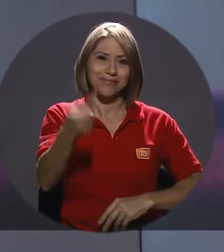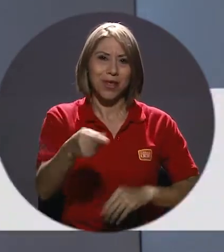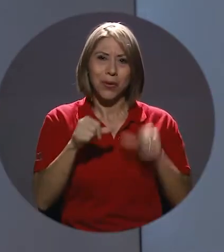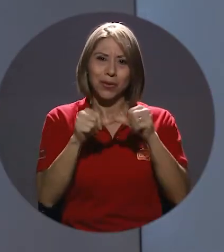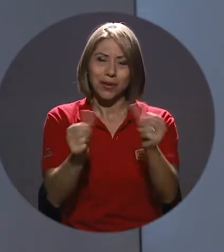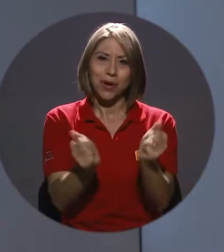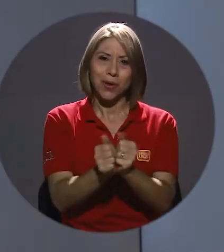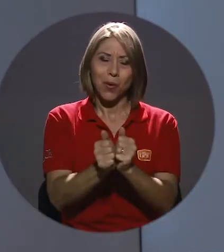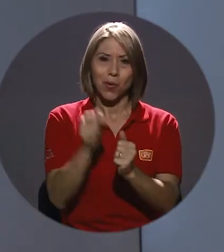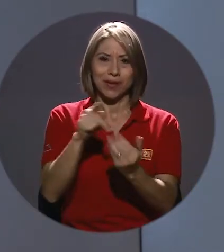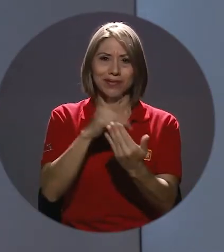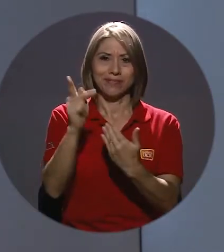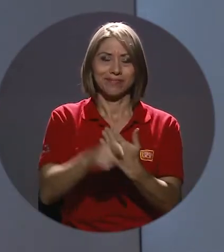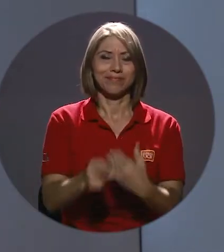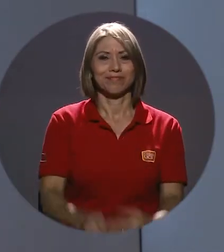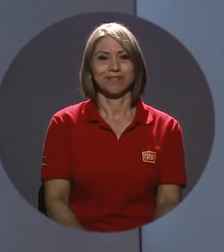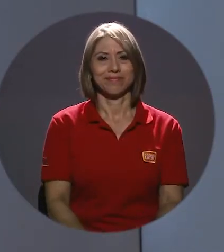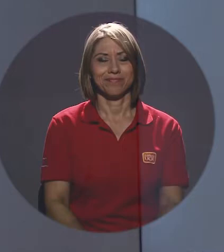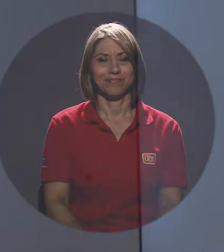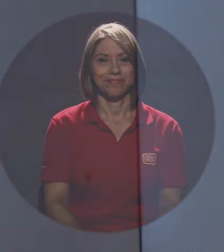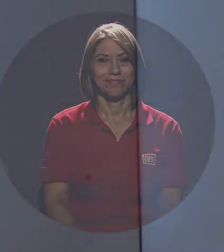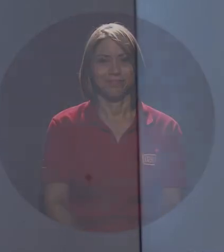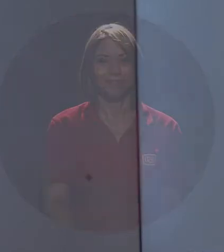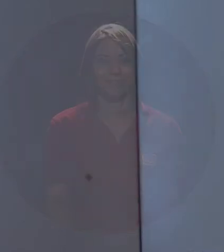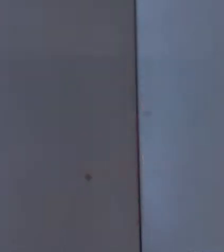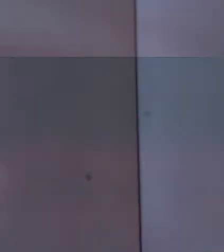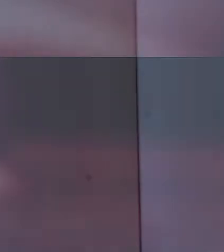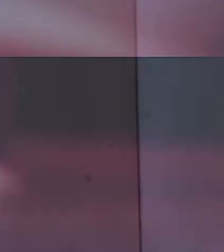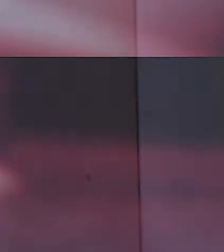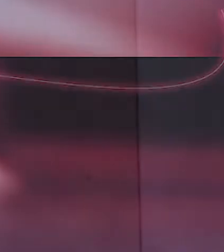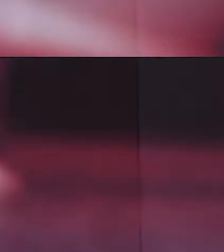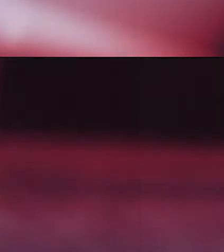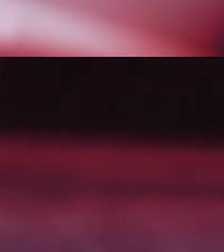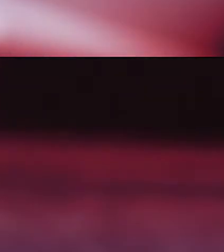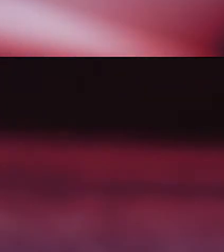el siguiente bloque. Quédese con una mirada que ya volvemos.